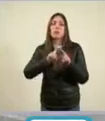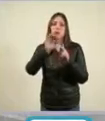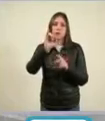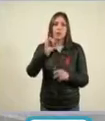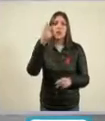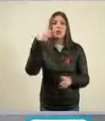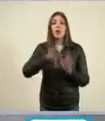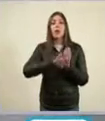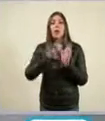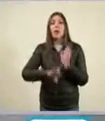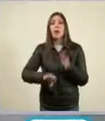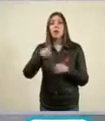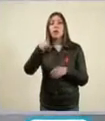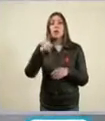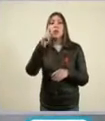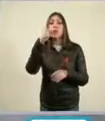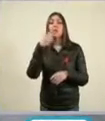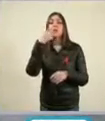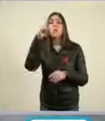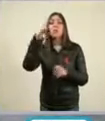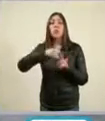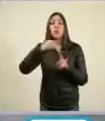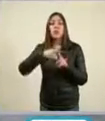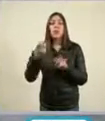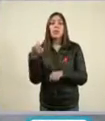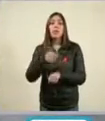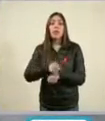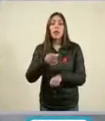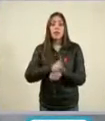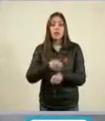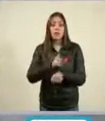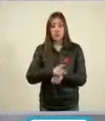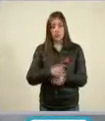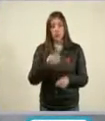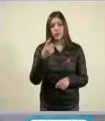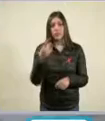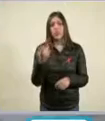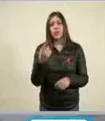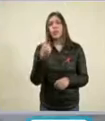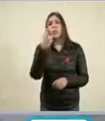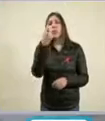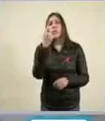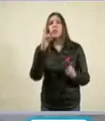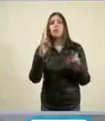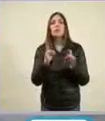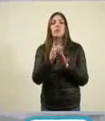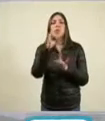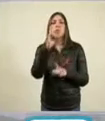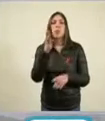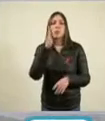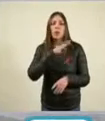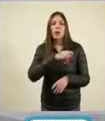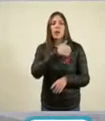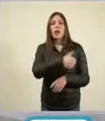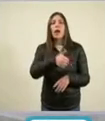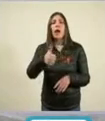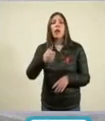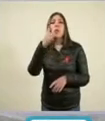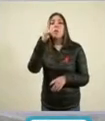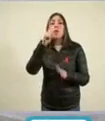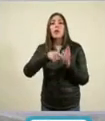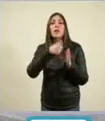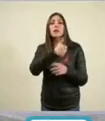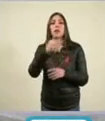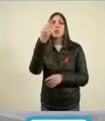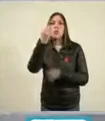Imagínate. 30 días del mes, ¿no? Un condón diario, aparecería uno con defecto una vez cada 9 años.